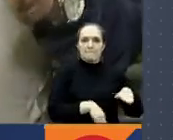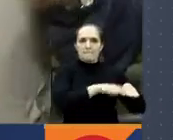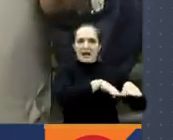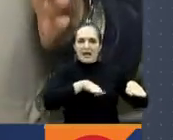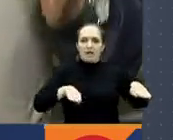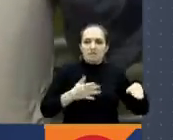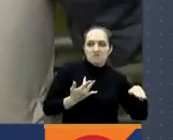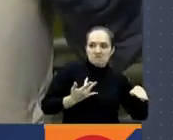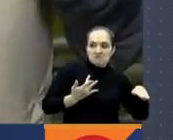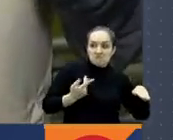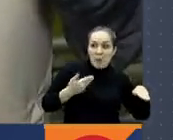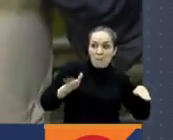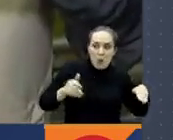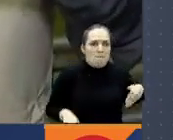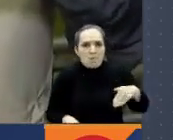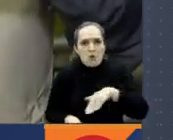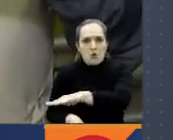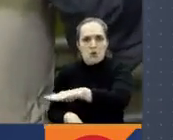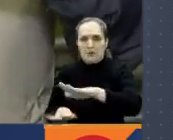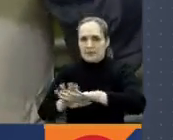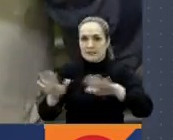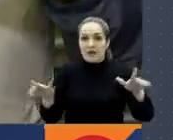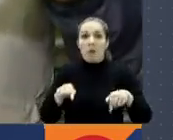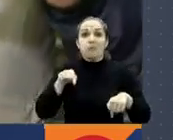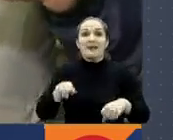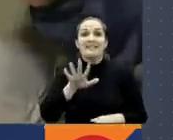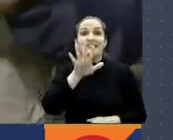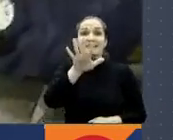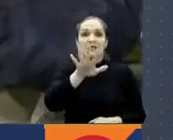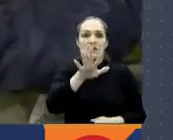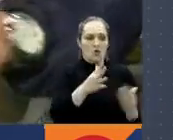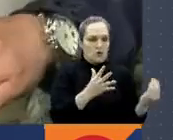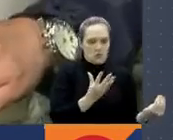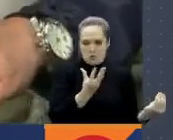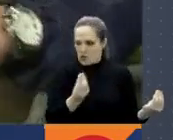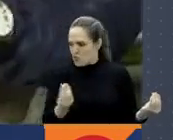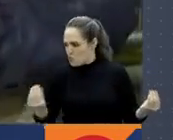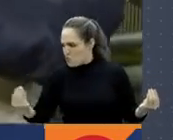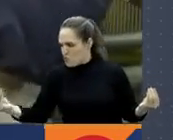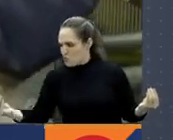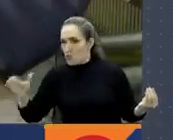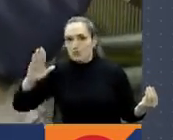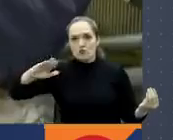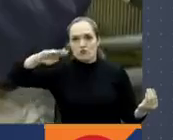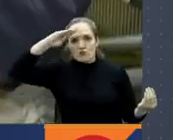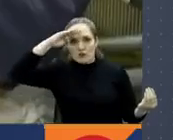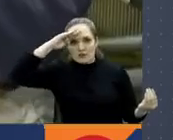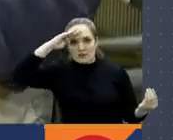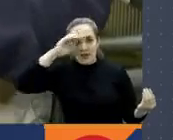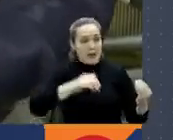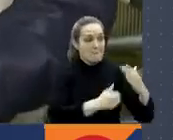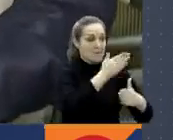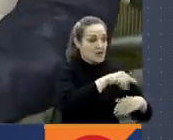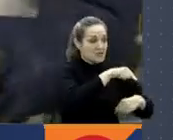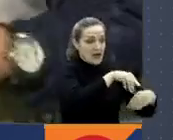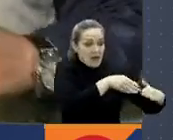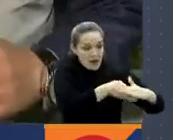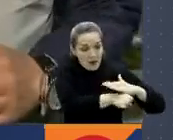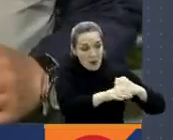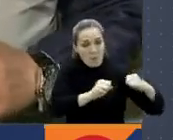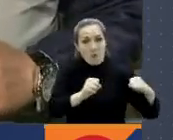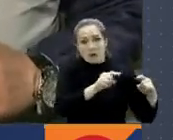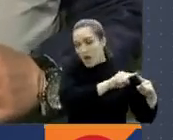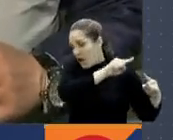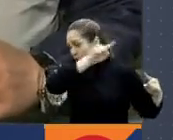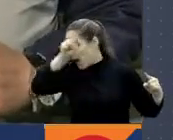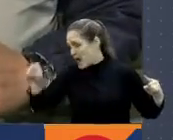autoridades contamos 5 puntos de control de la policía durante este recorrido desde la entrada de Bogotá hasta aquí, hasta el